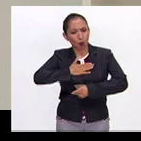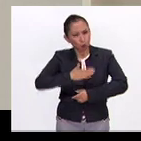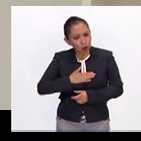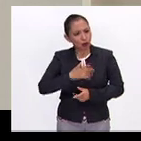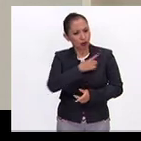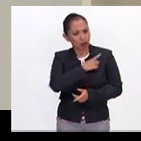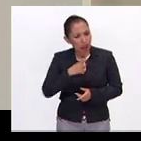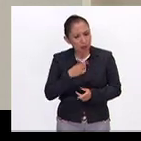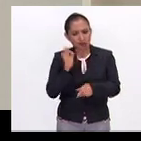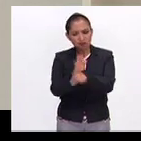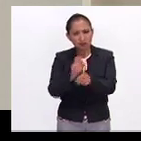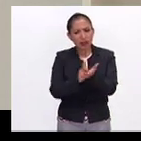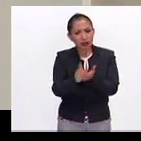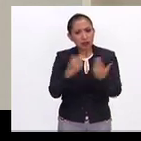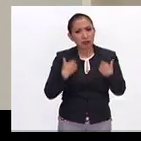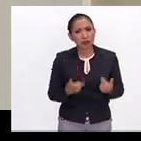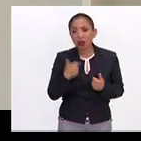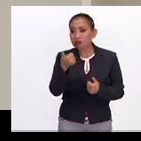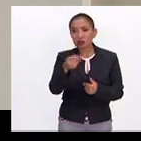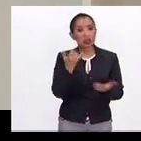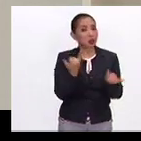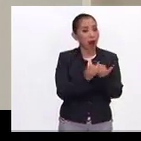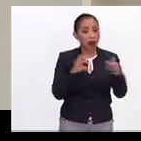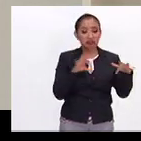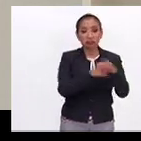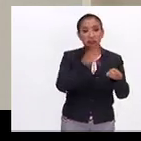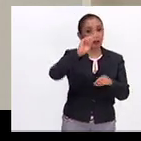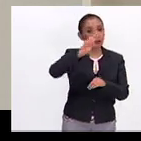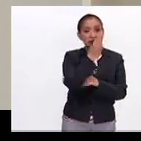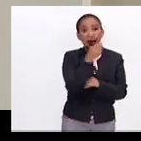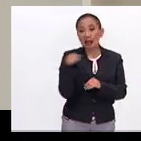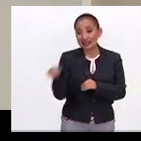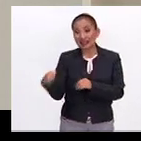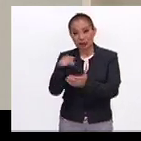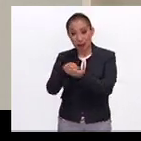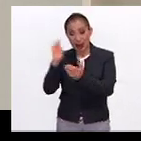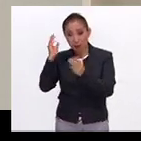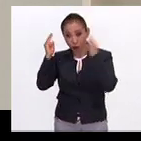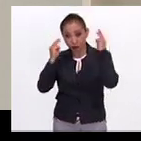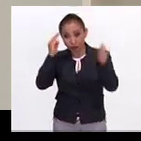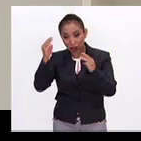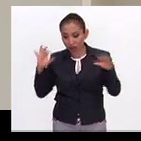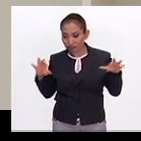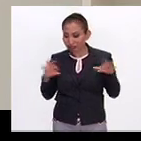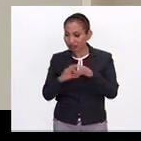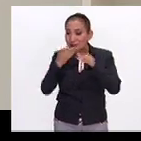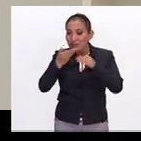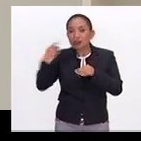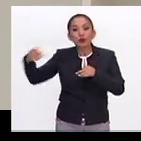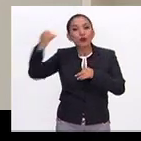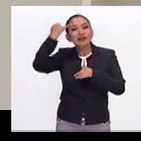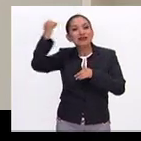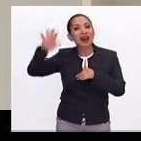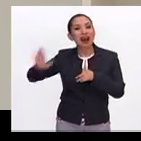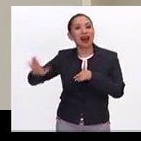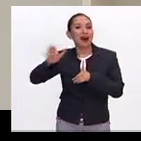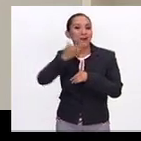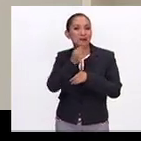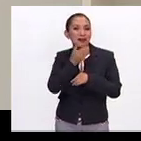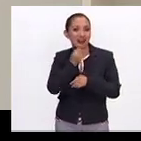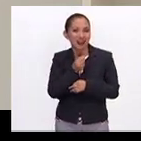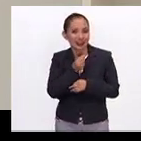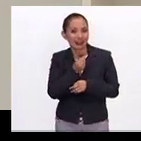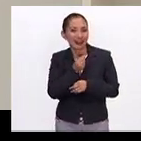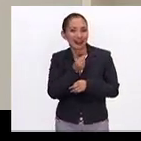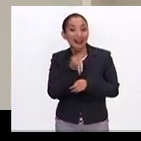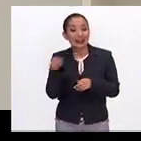social, de derechos humanos, son valores universitarios también. Entonces creo que es un espacio que está en sintonía con el pensamiento de Ai Weiwei y